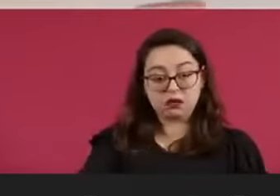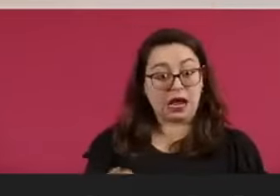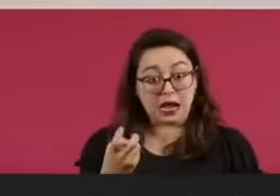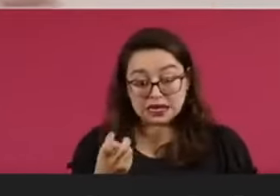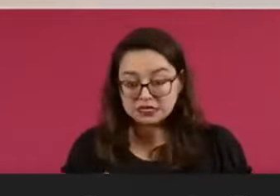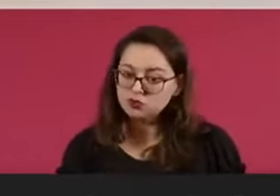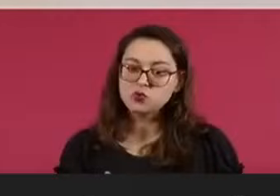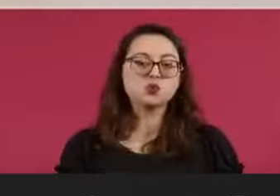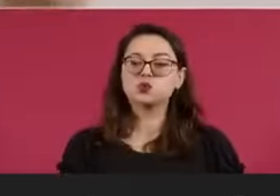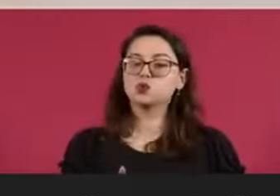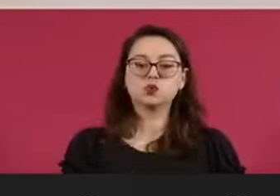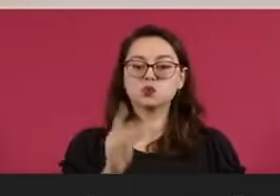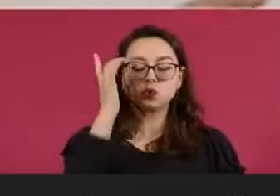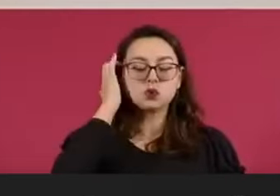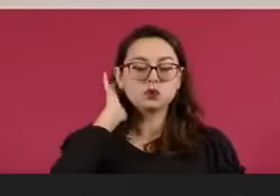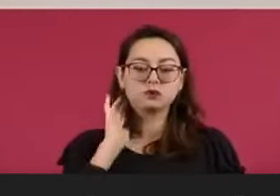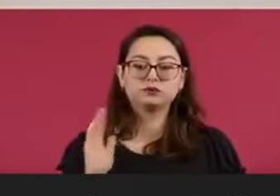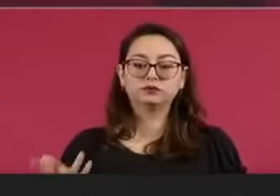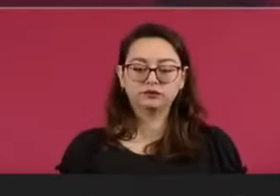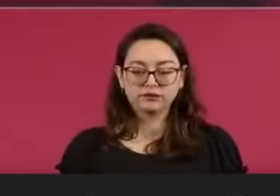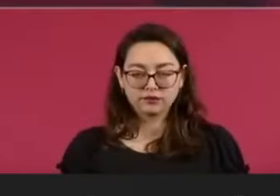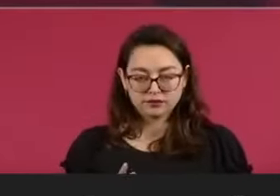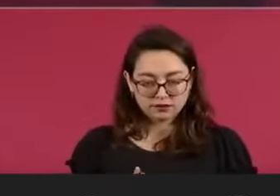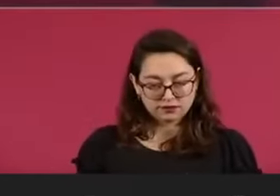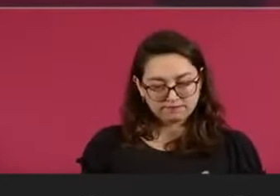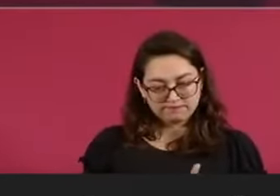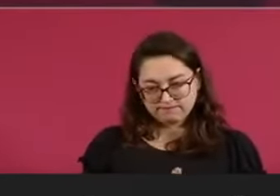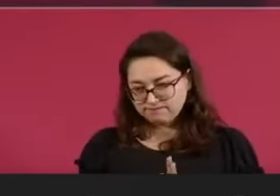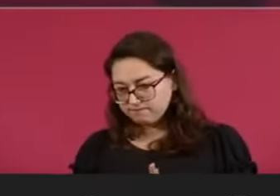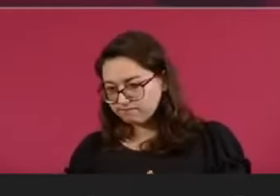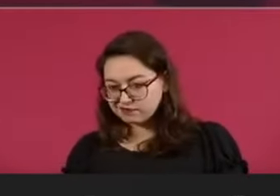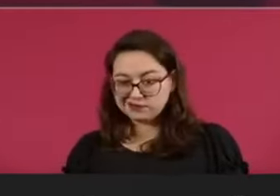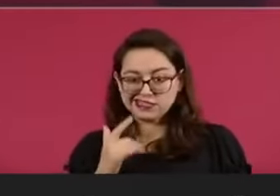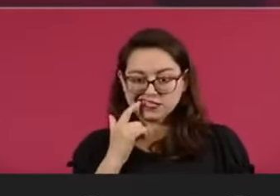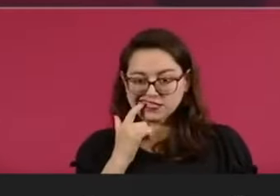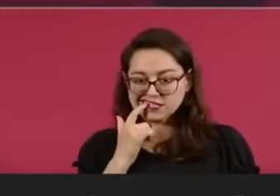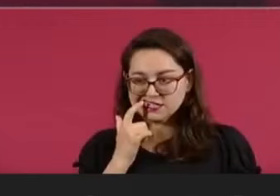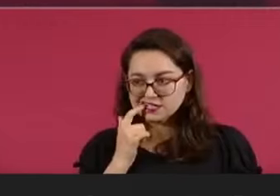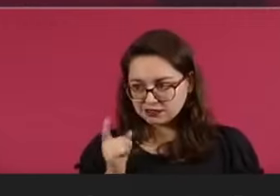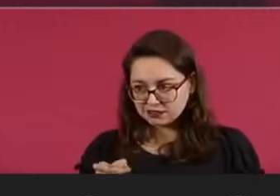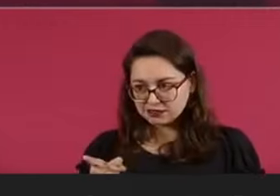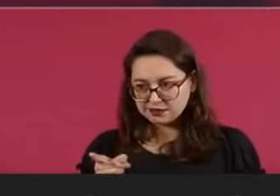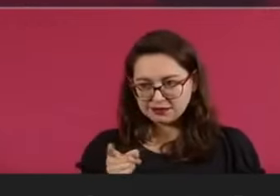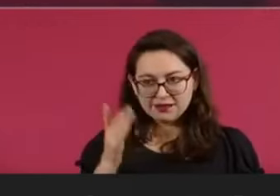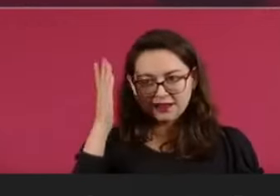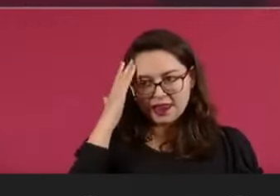y que se detenga a los